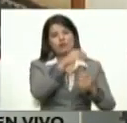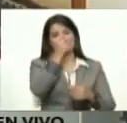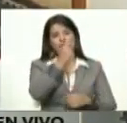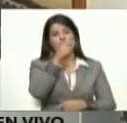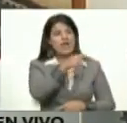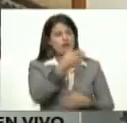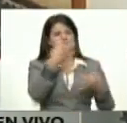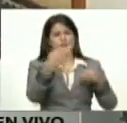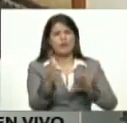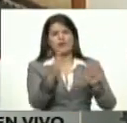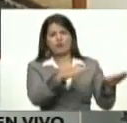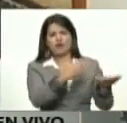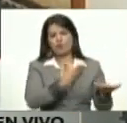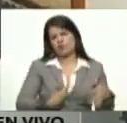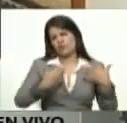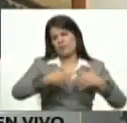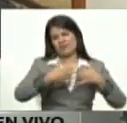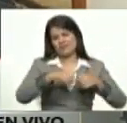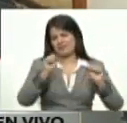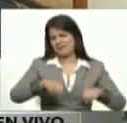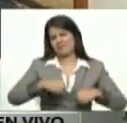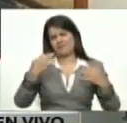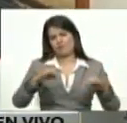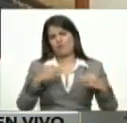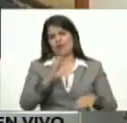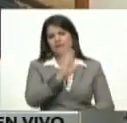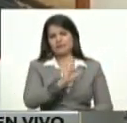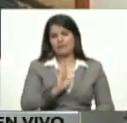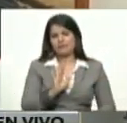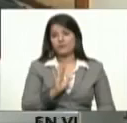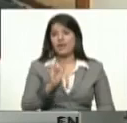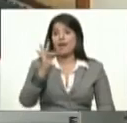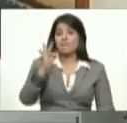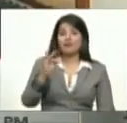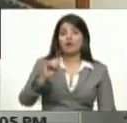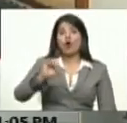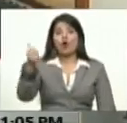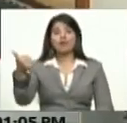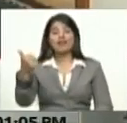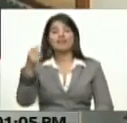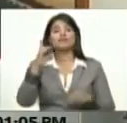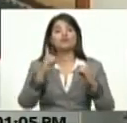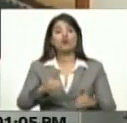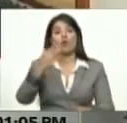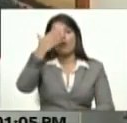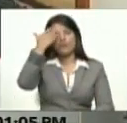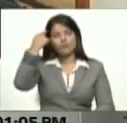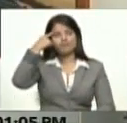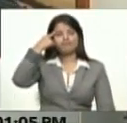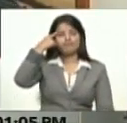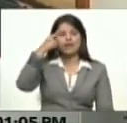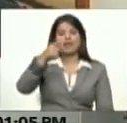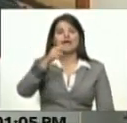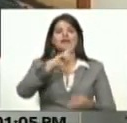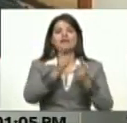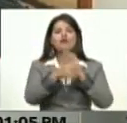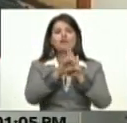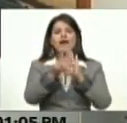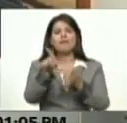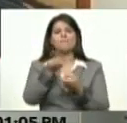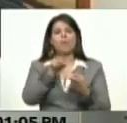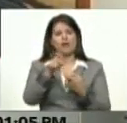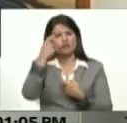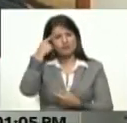amigotes, porque otra de las decisiones que se tomó, y que se me olvidaba decirle, en la reforma de la ley del impuesto sobre la